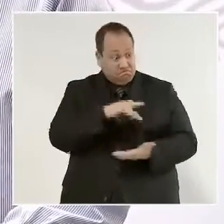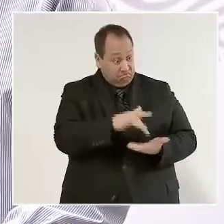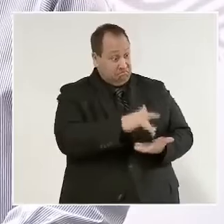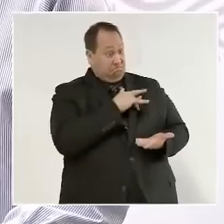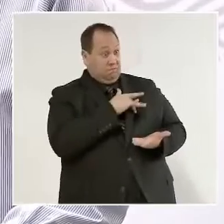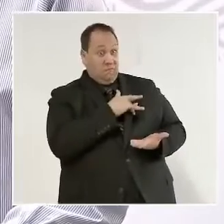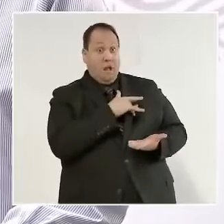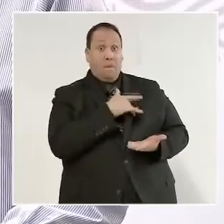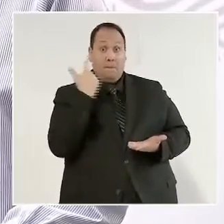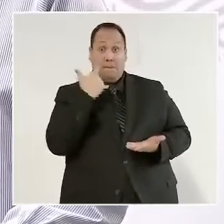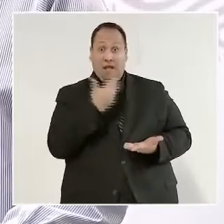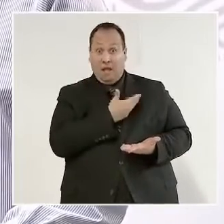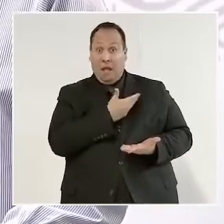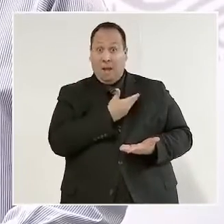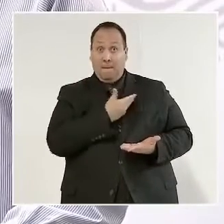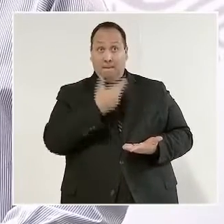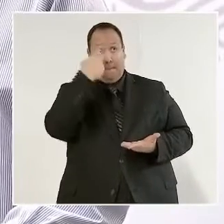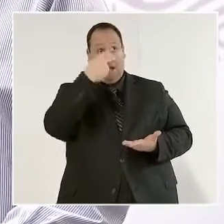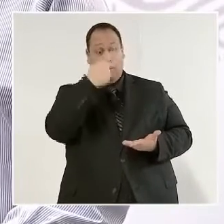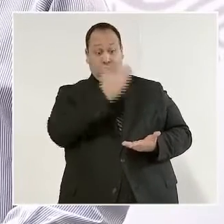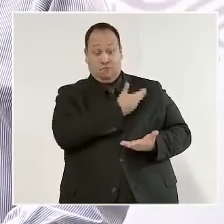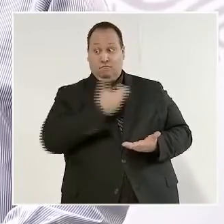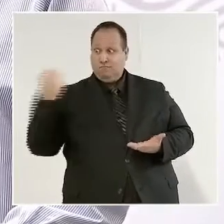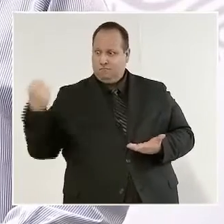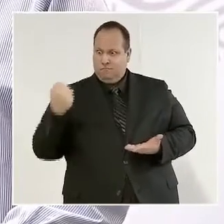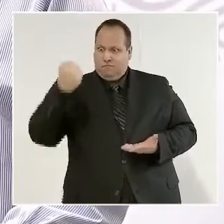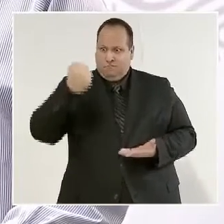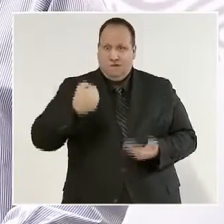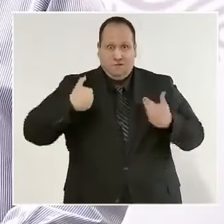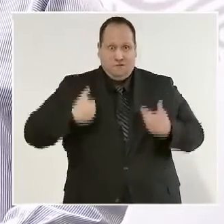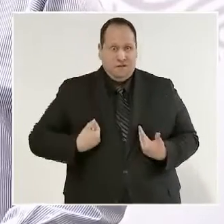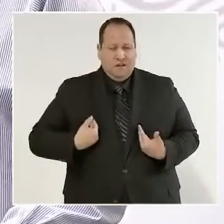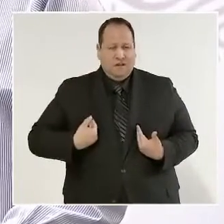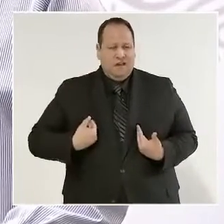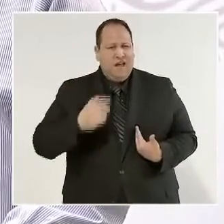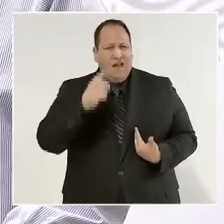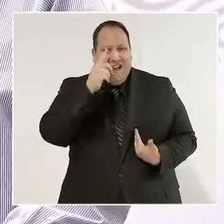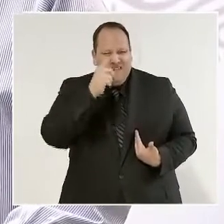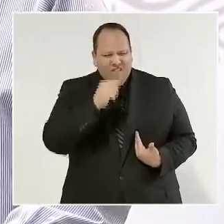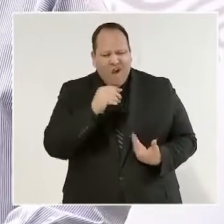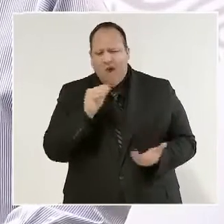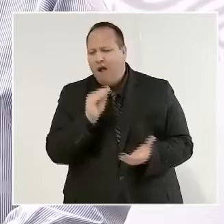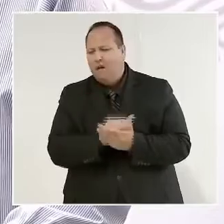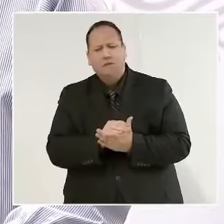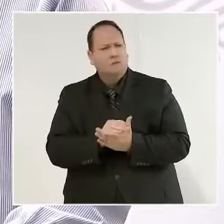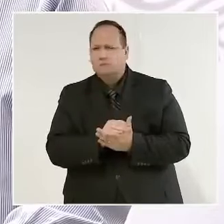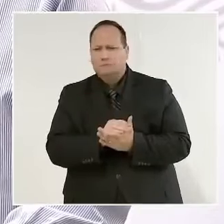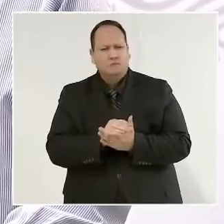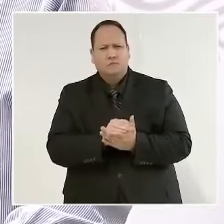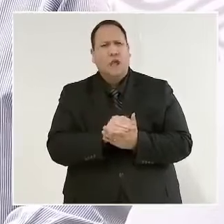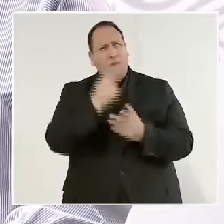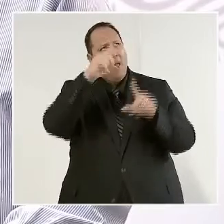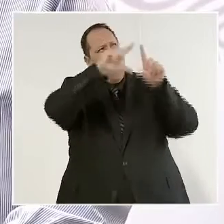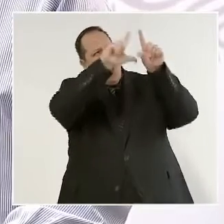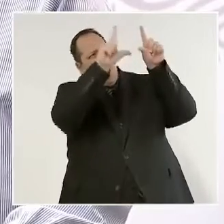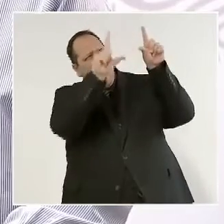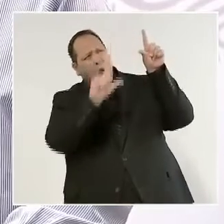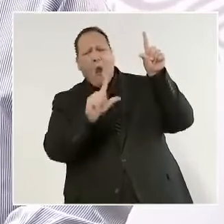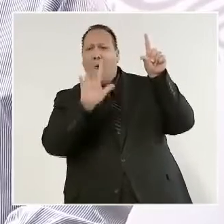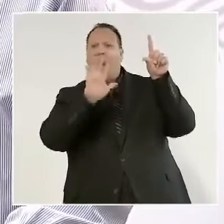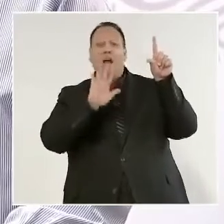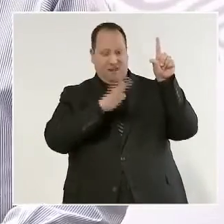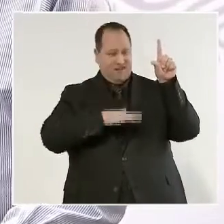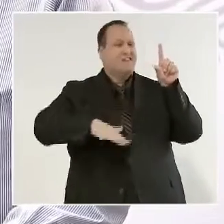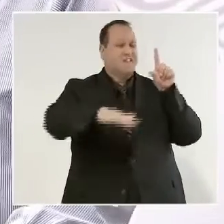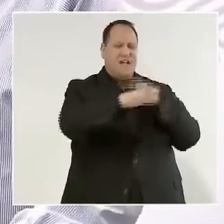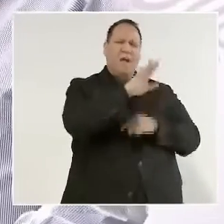llegar a la presidencia de la República y no le vamos a fallar al pueblo de México, al pueblo de